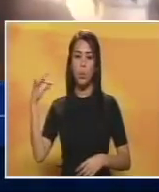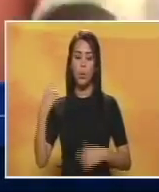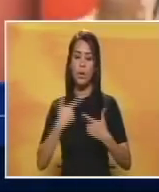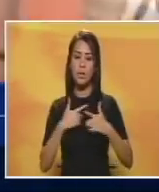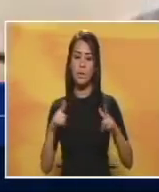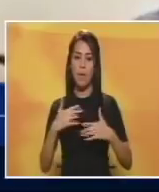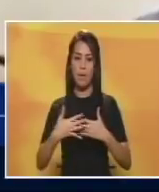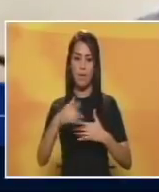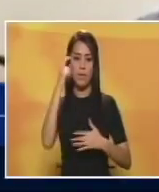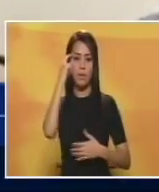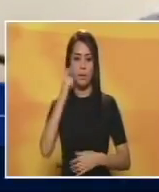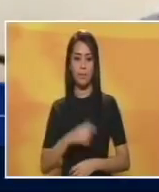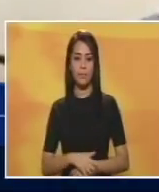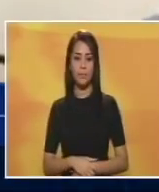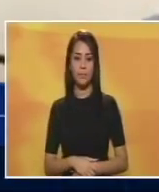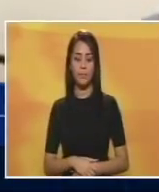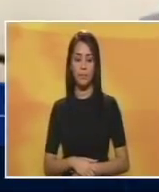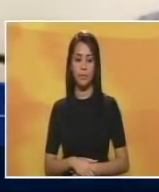días.